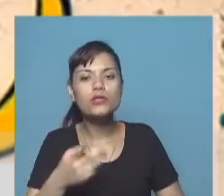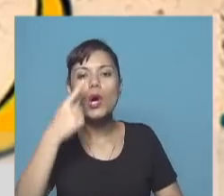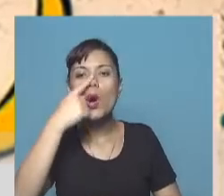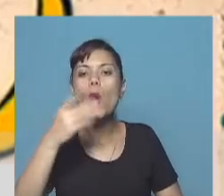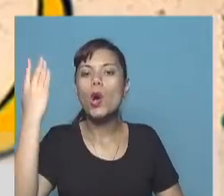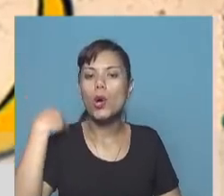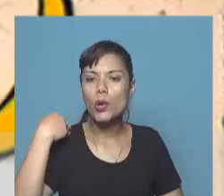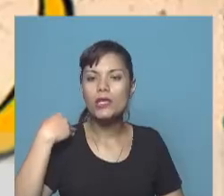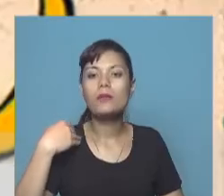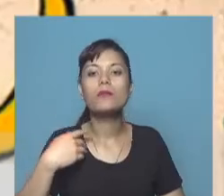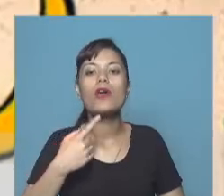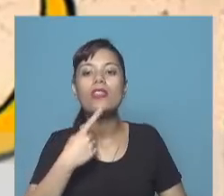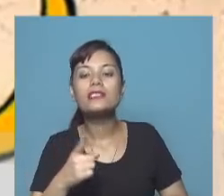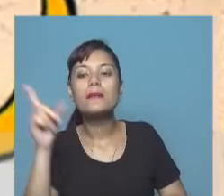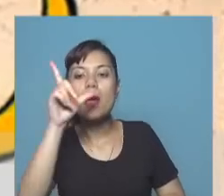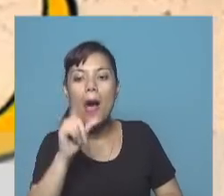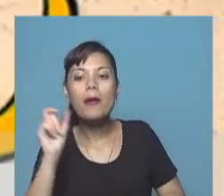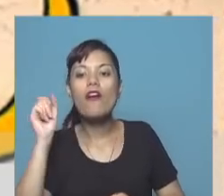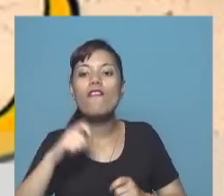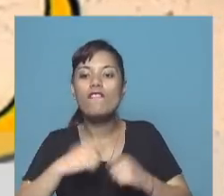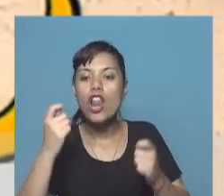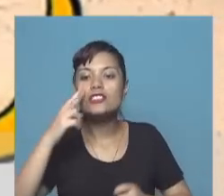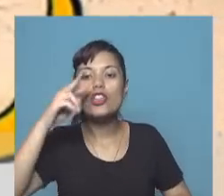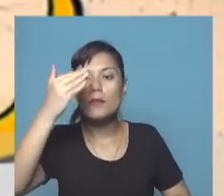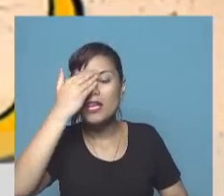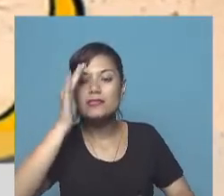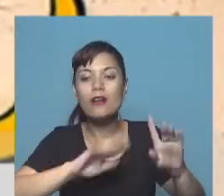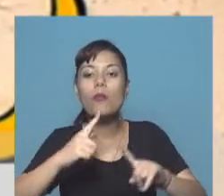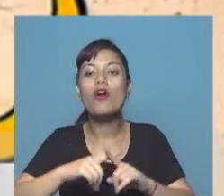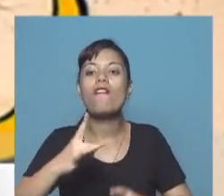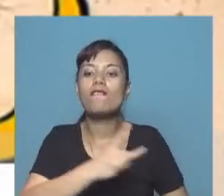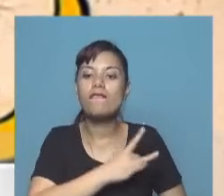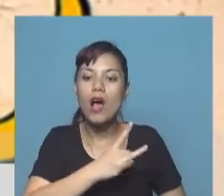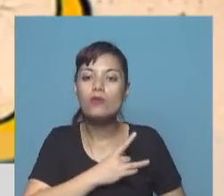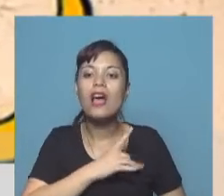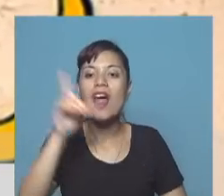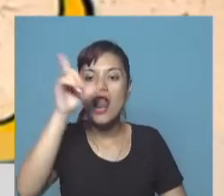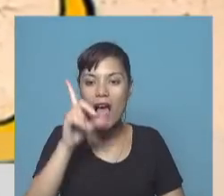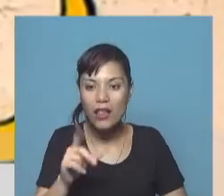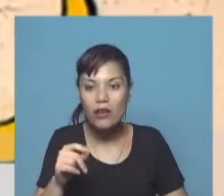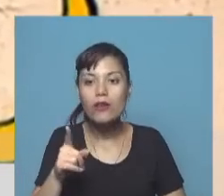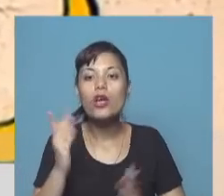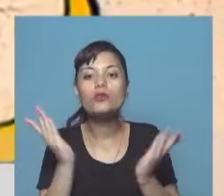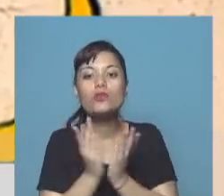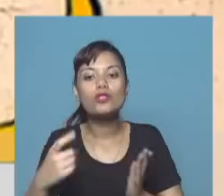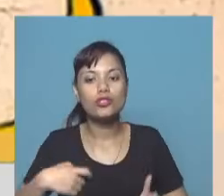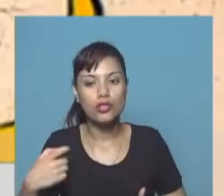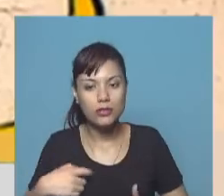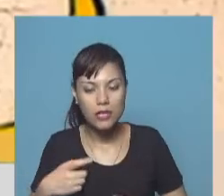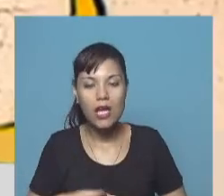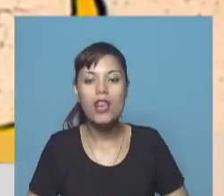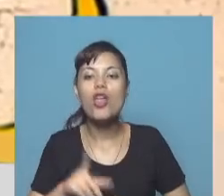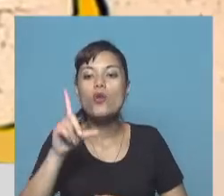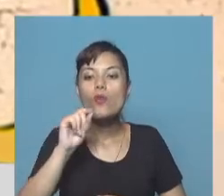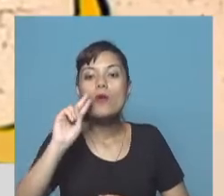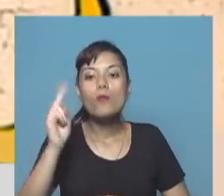última década, según el mapa de la violencia 2015 creado por la Facultad Latinoamericana de Estudios Sociales. El